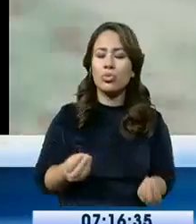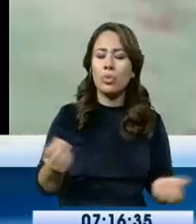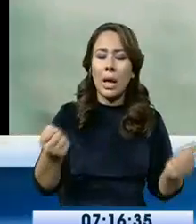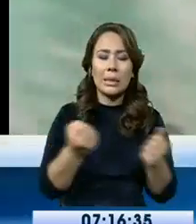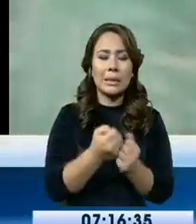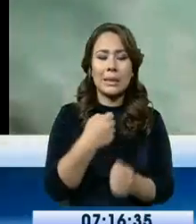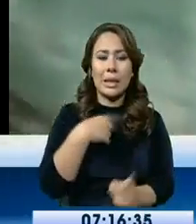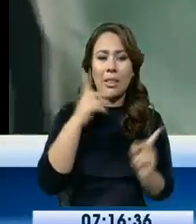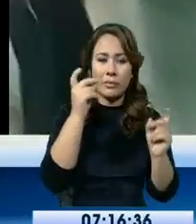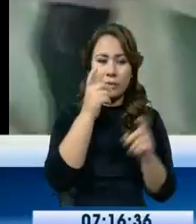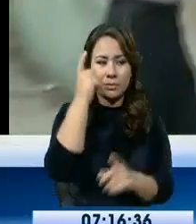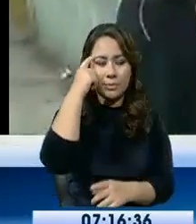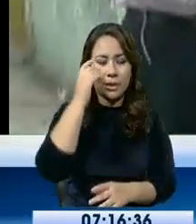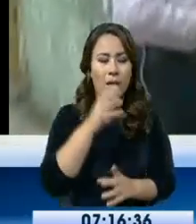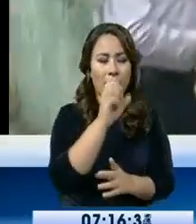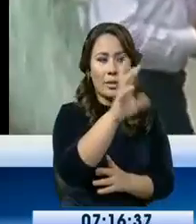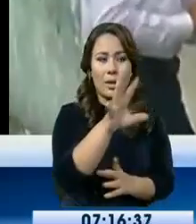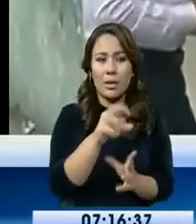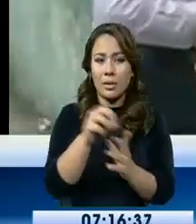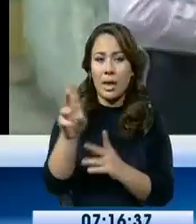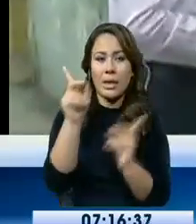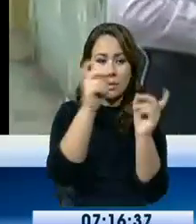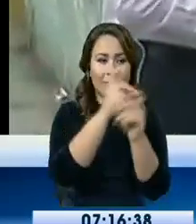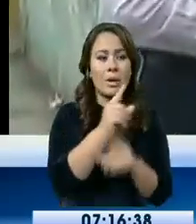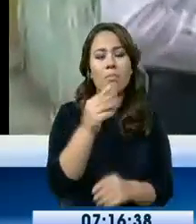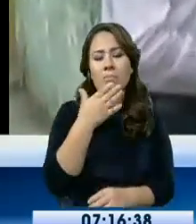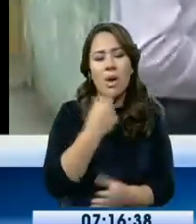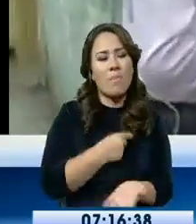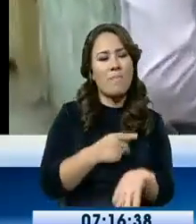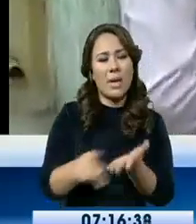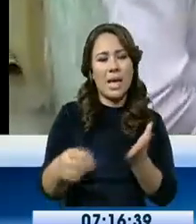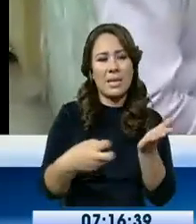esquina. Entonces, lo que le pedimos